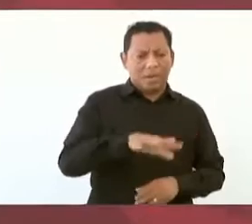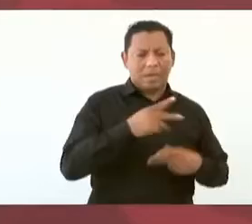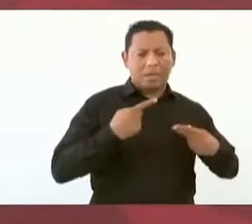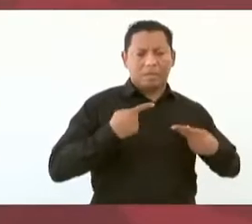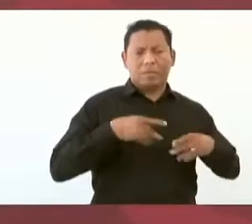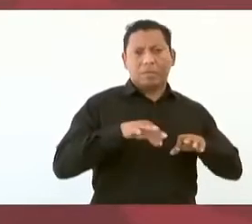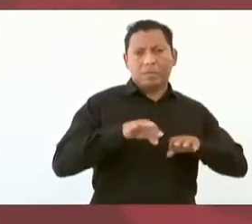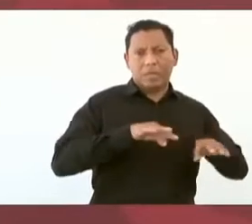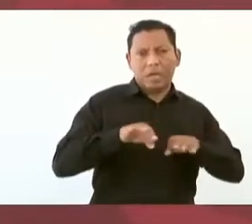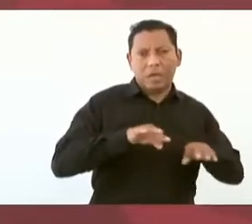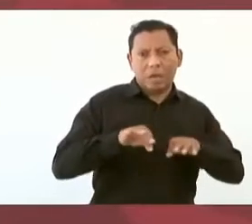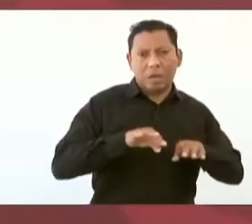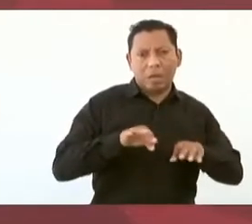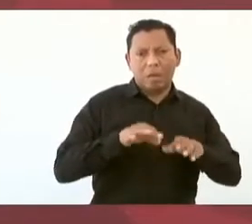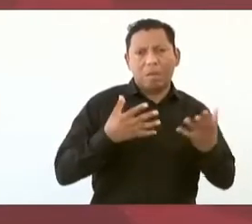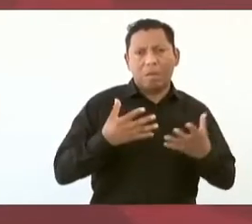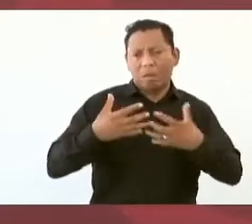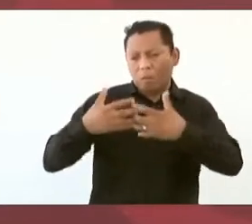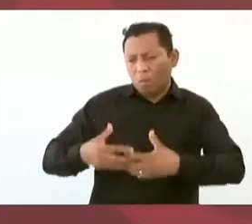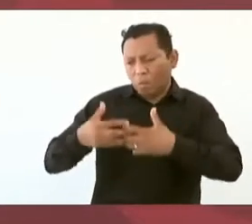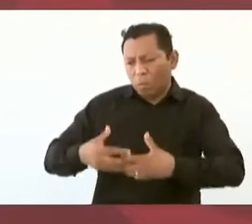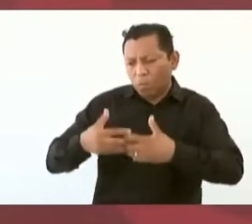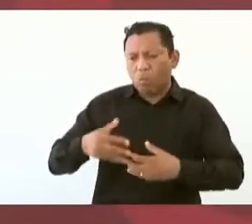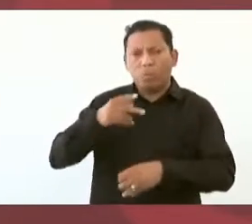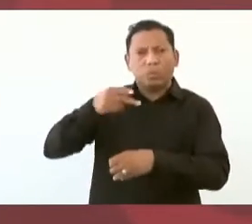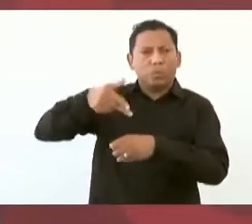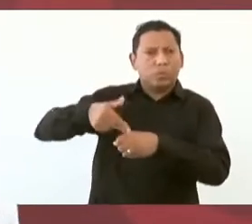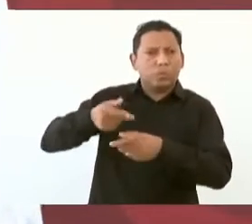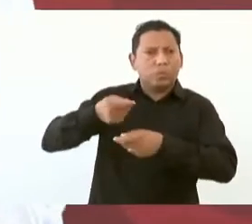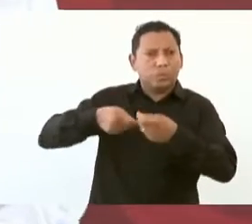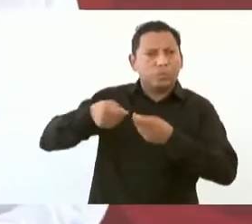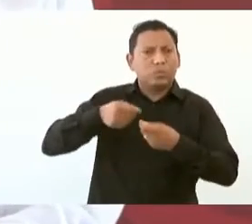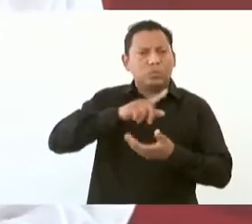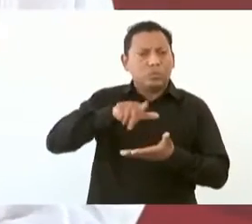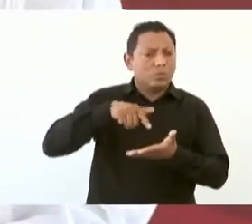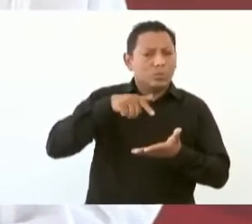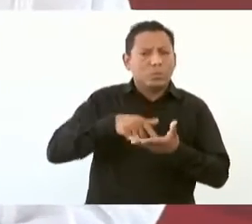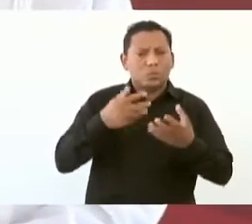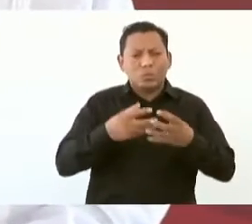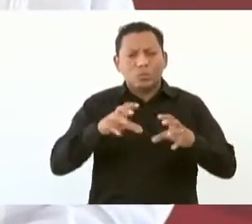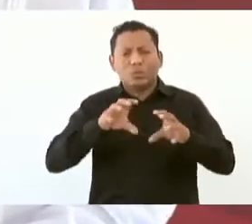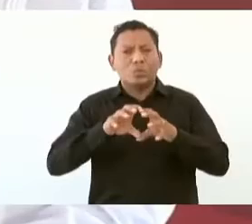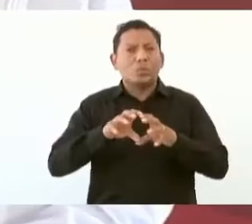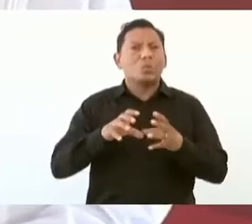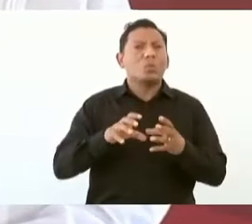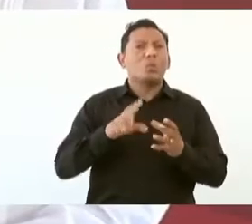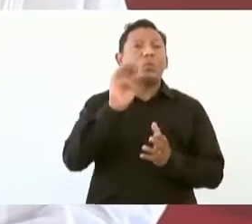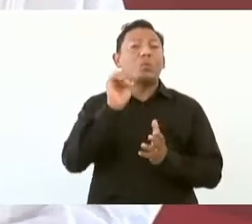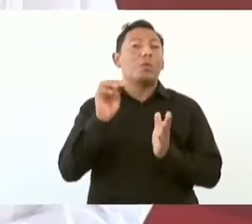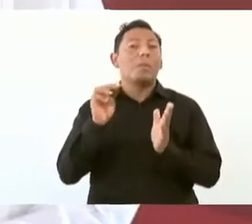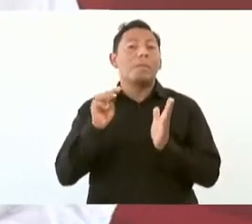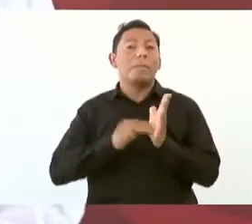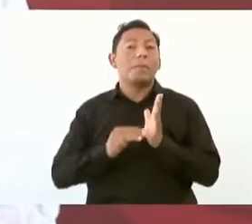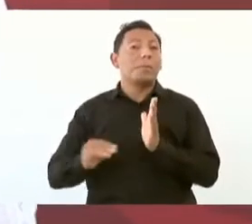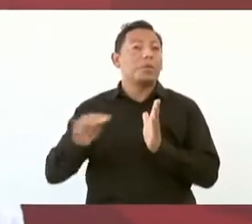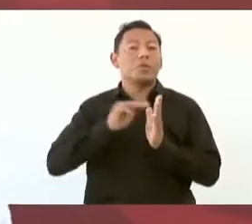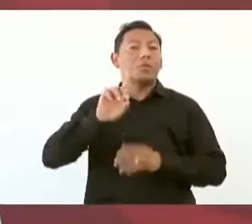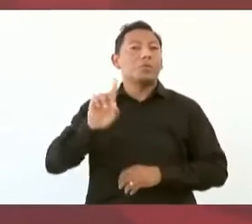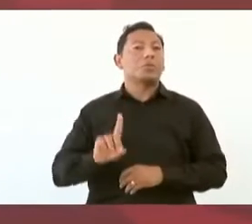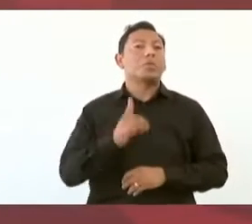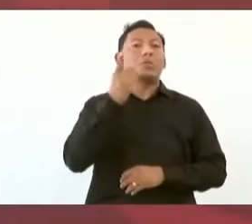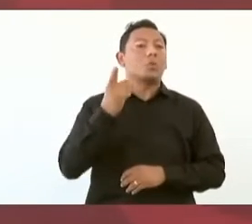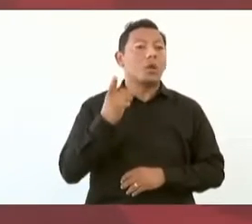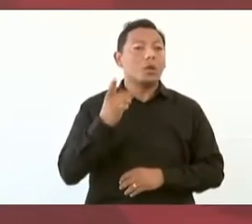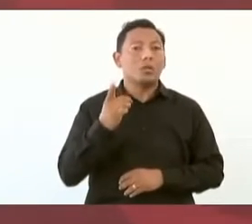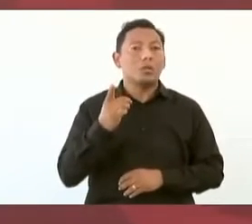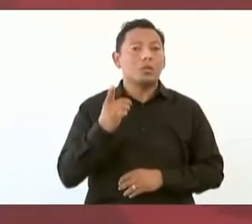una refinería en ningún lugar del mundo con 9,000 millones de dólares,